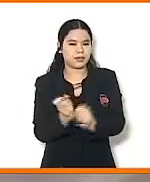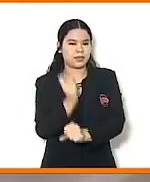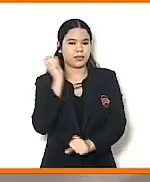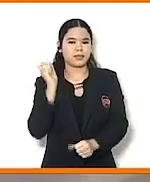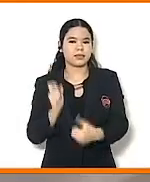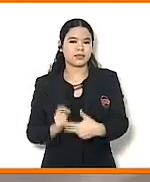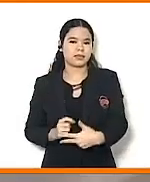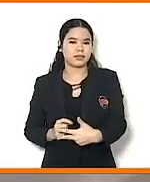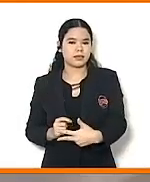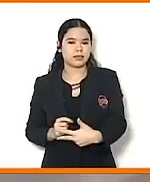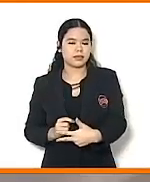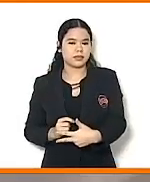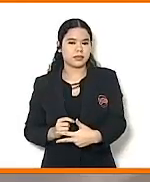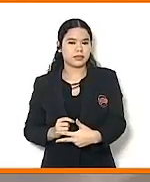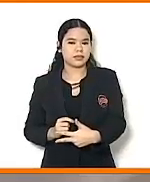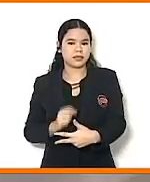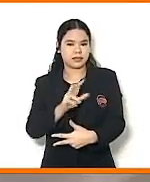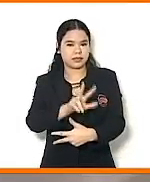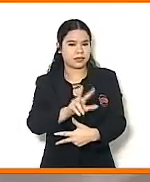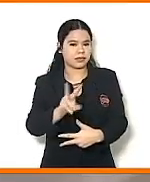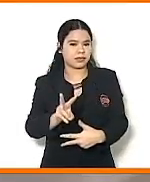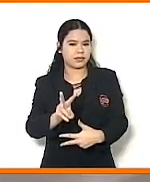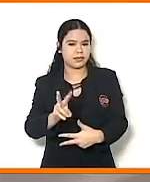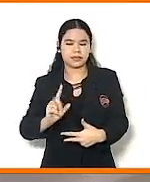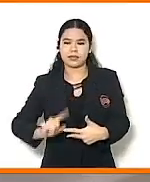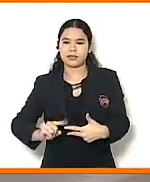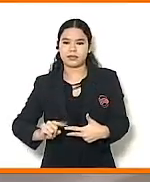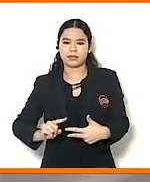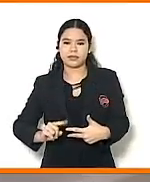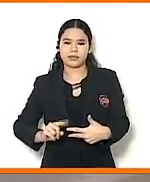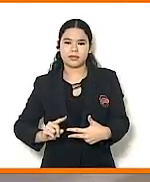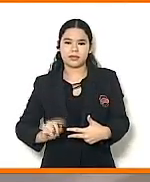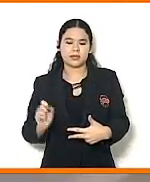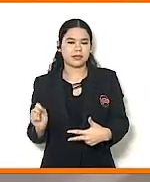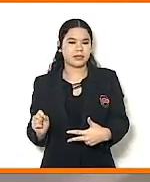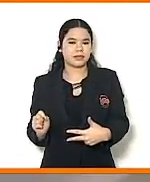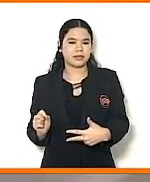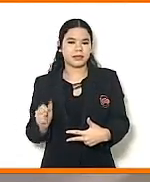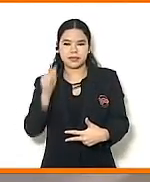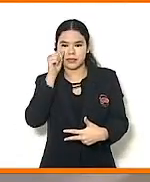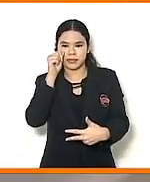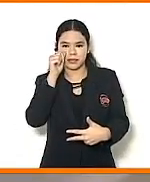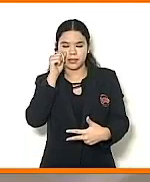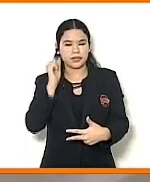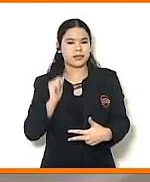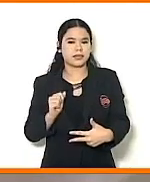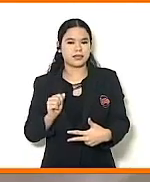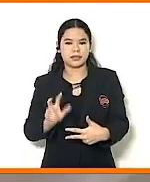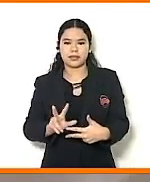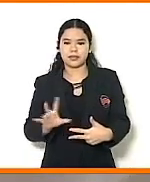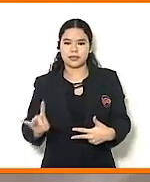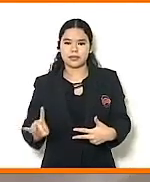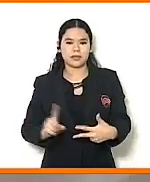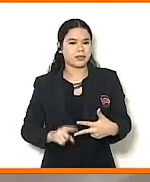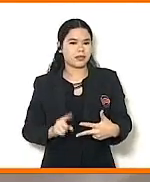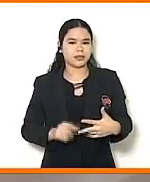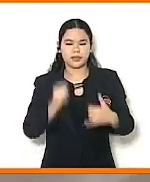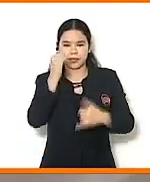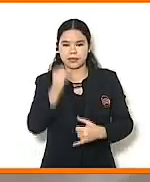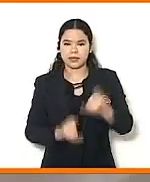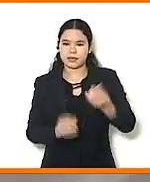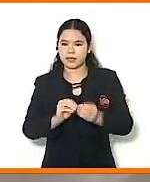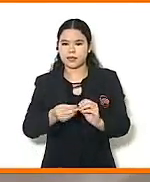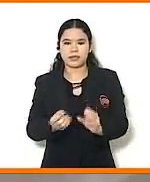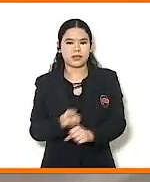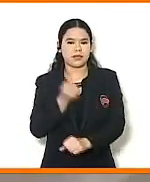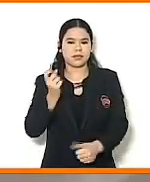ganador es 32. Segundo número ganador, atento, 38. Tercer y último número